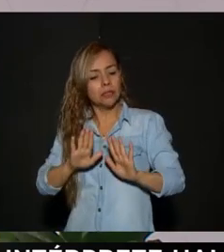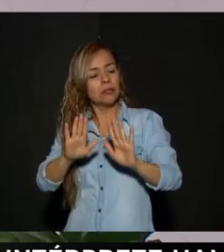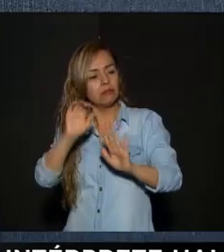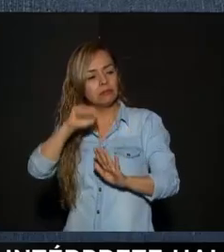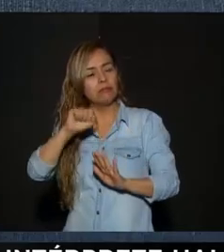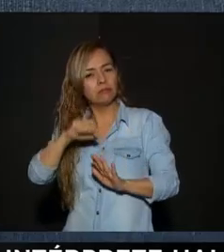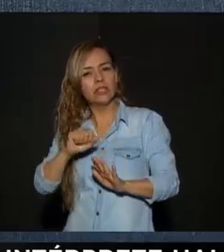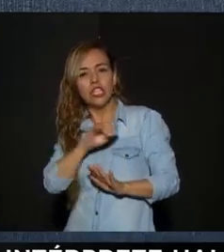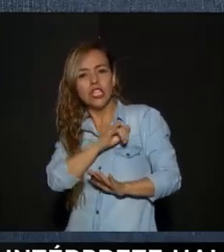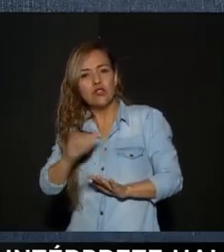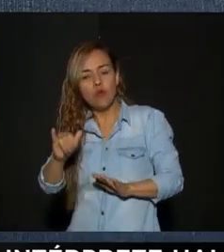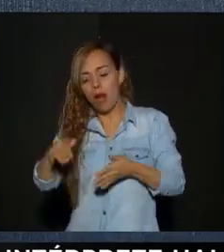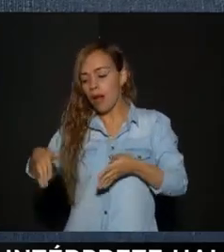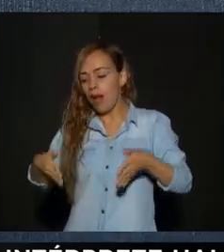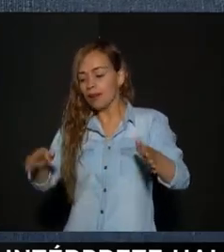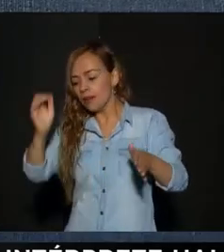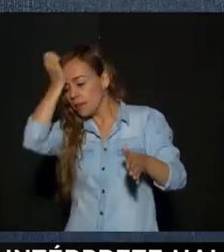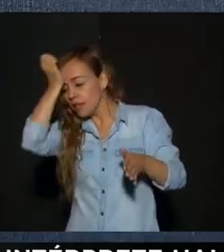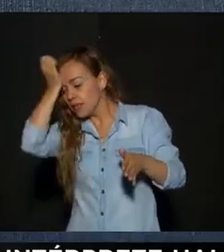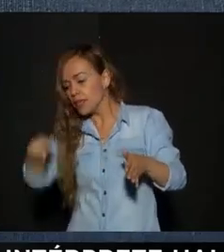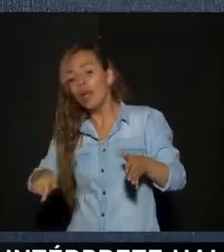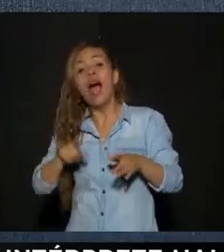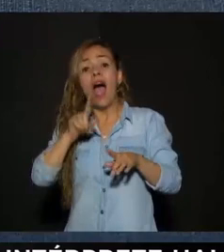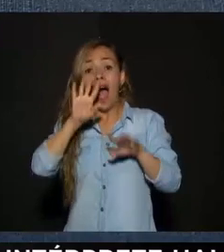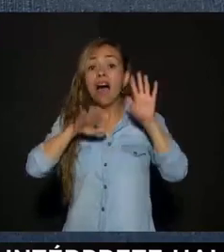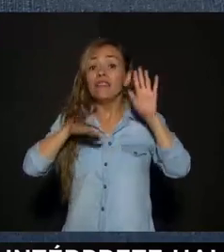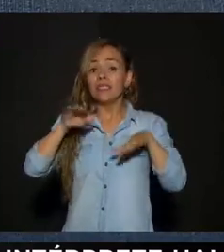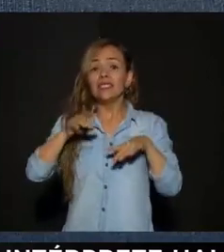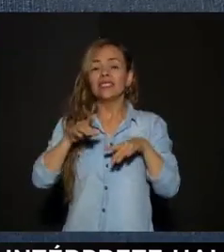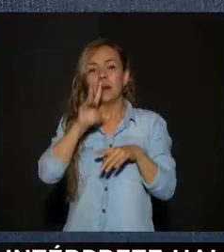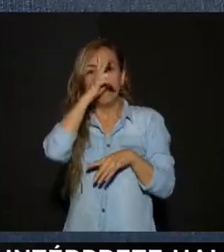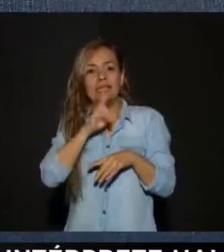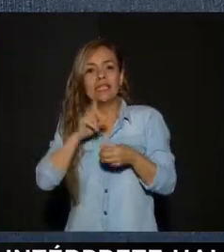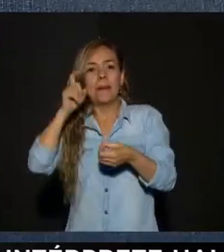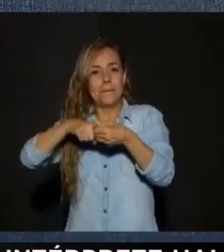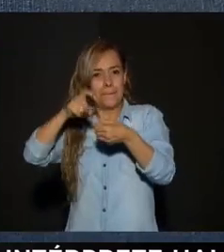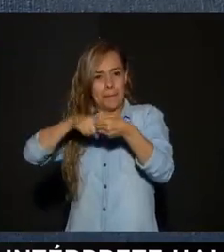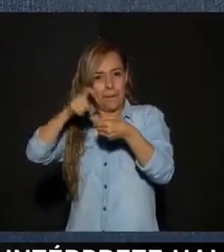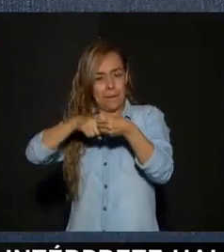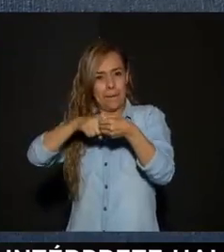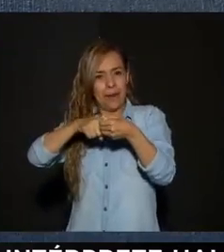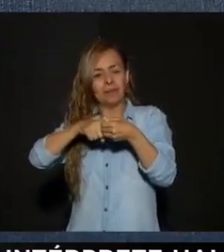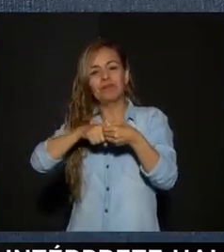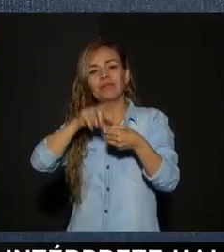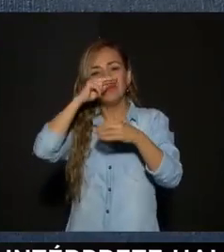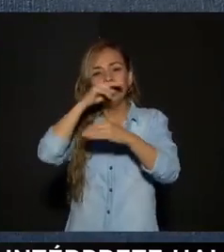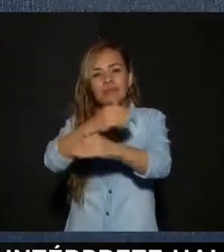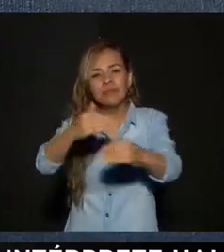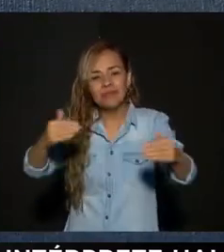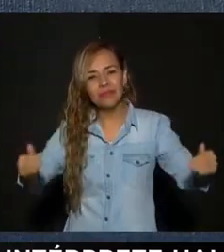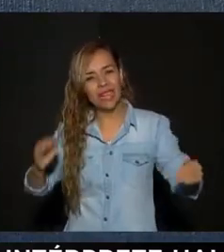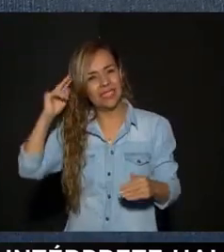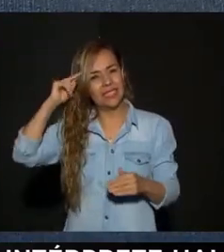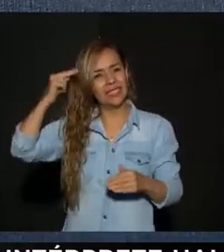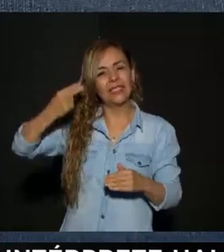Haces muy bien, digamos que incluso parecen una papa. Si uno ve una papa creo que los niños han escuchado